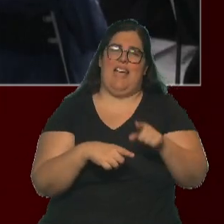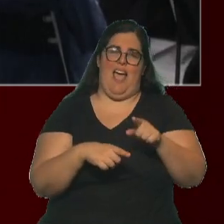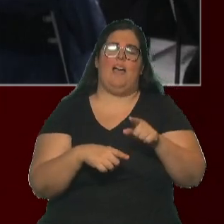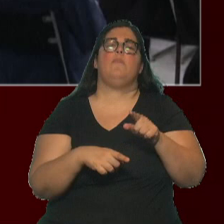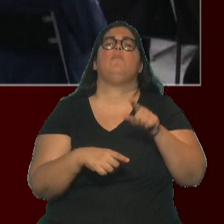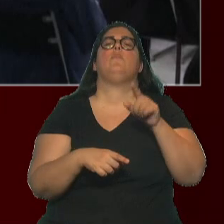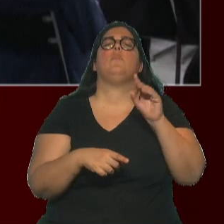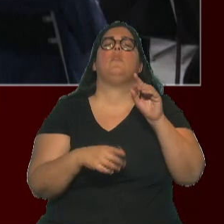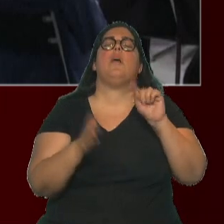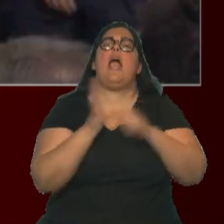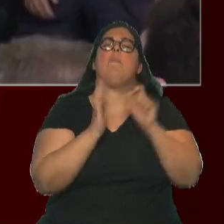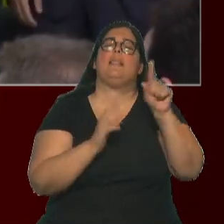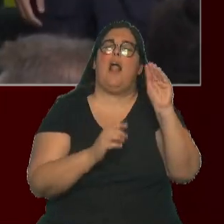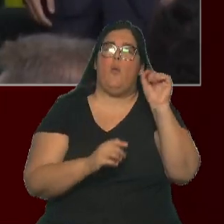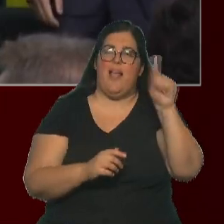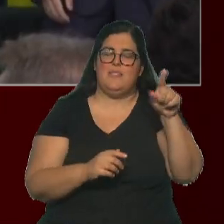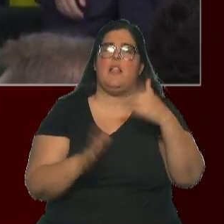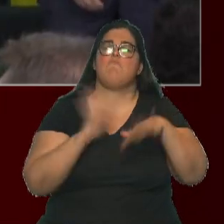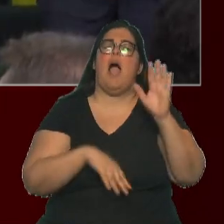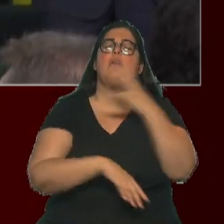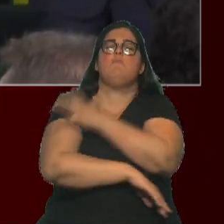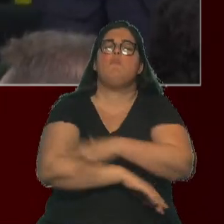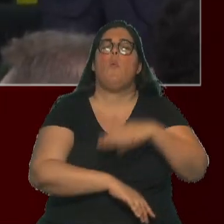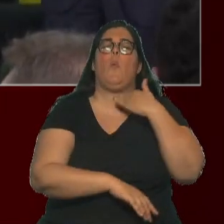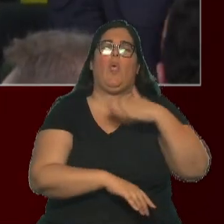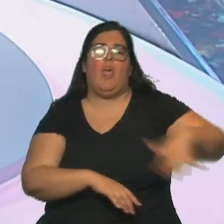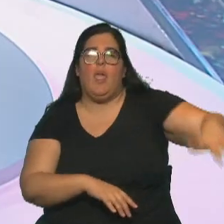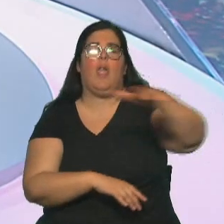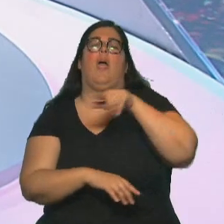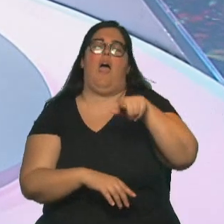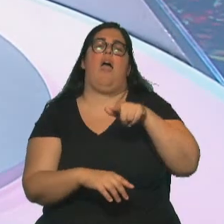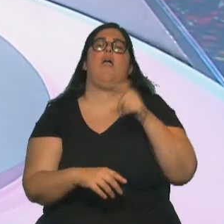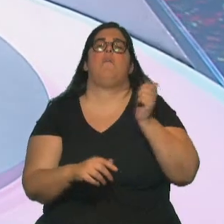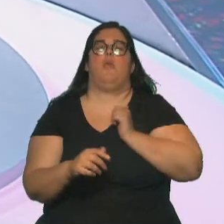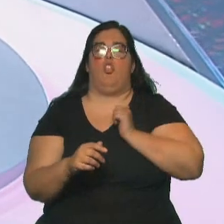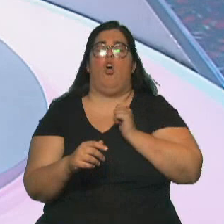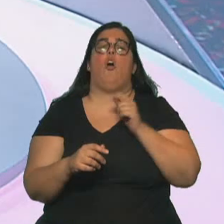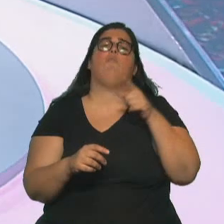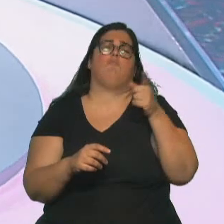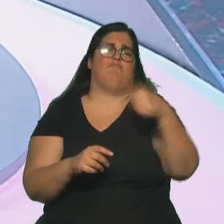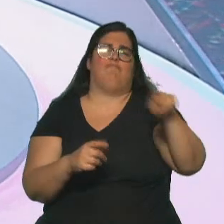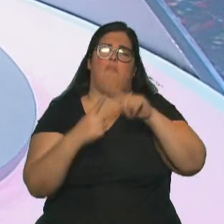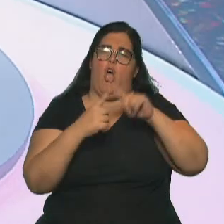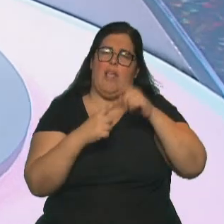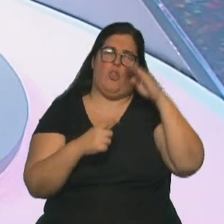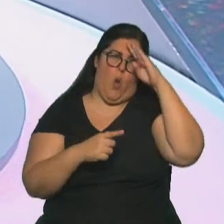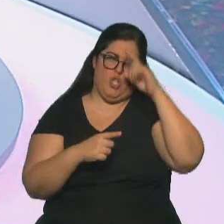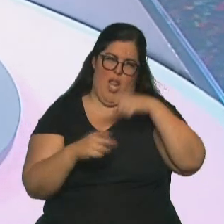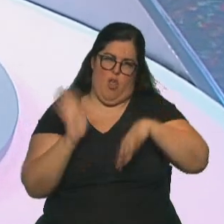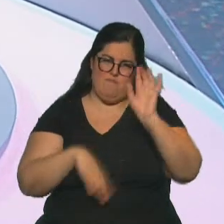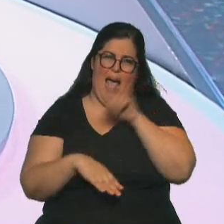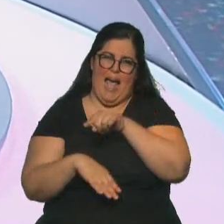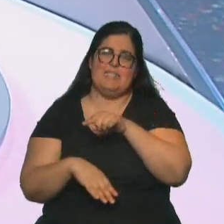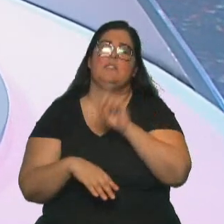Janeiro, sobre todo en las favelas, que son tan cuestionadas y también con muchos vínculos, no solo con el expresidente Bolsonaro, sino que también quedaron en la mira